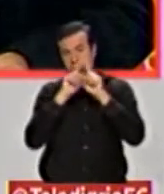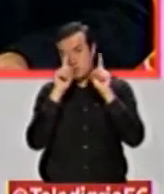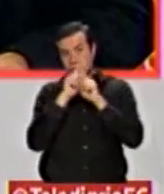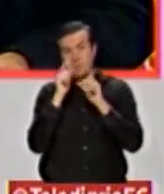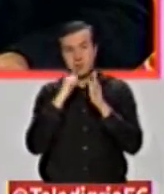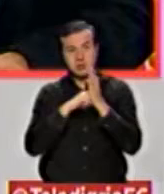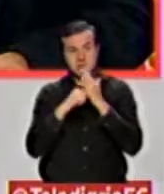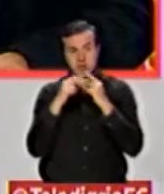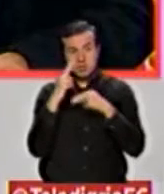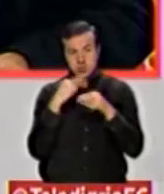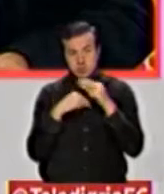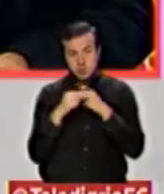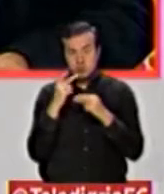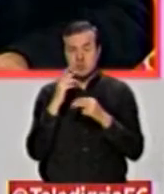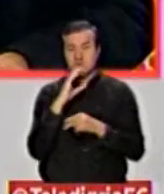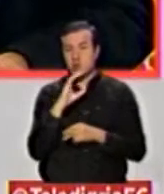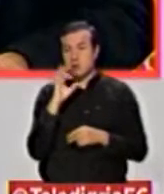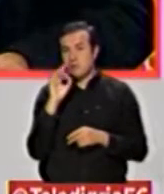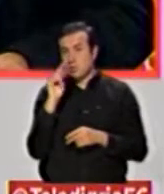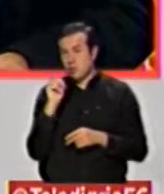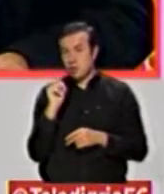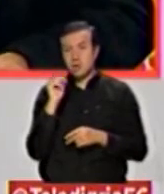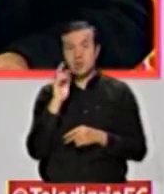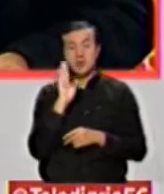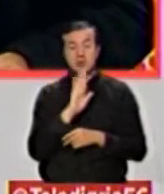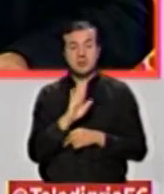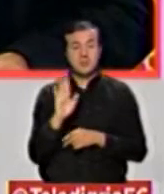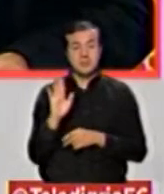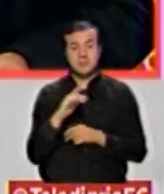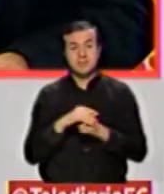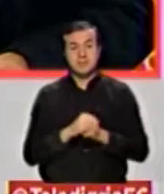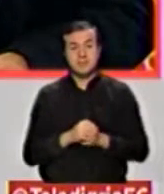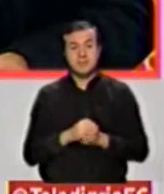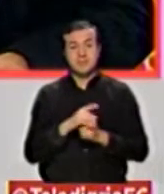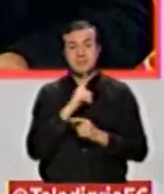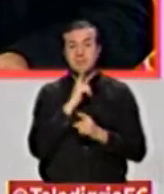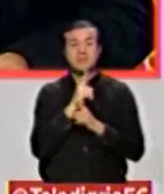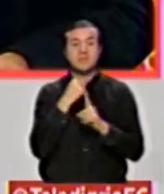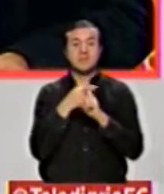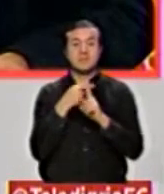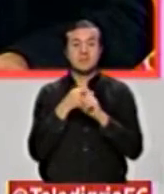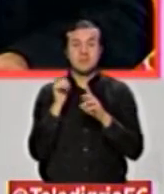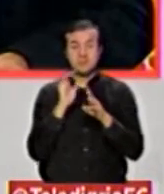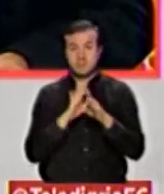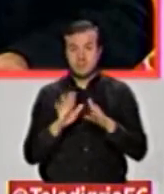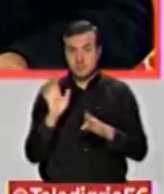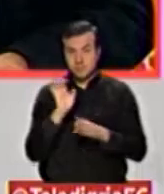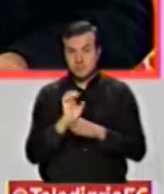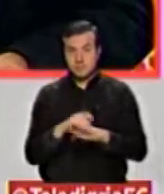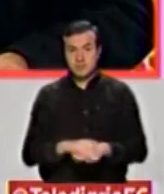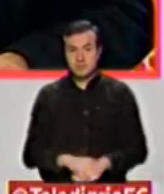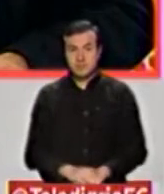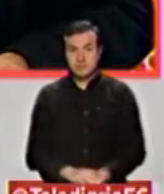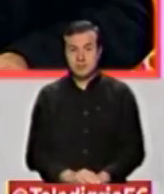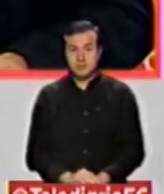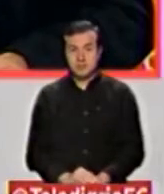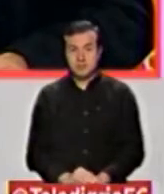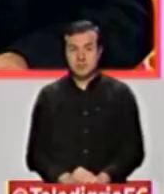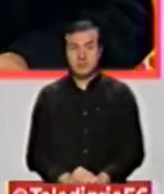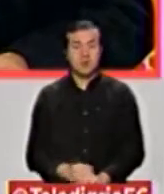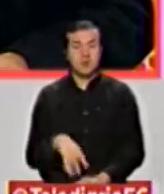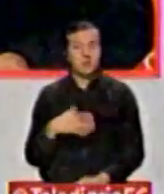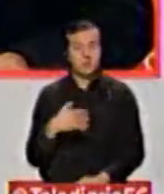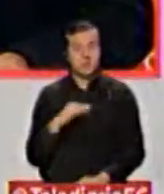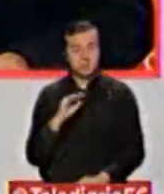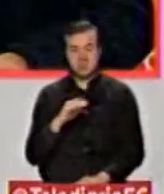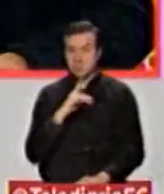de Comercio, la CFN, en el cual es positivo para el país. En efecto, sin duda, y es toda una